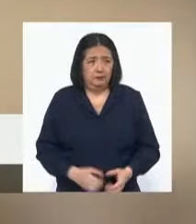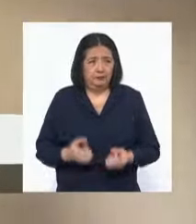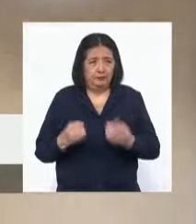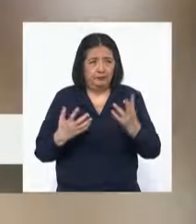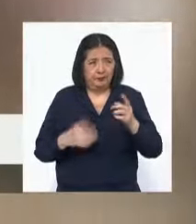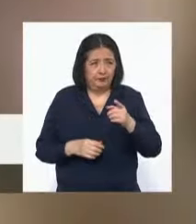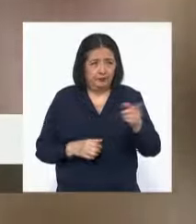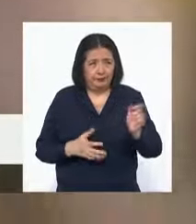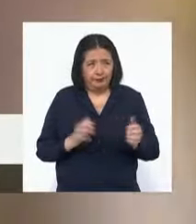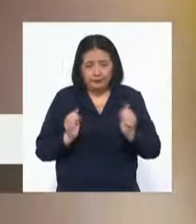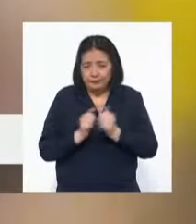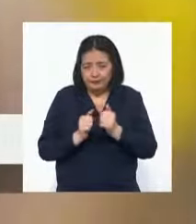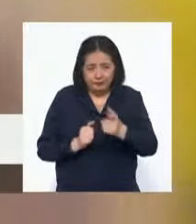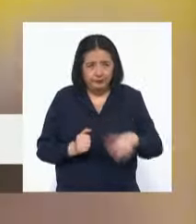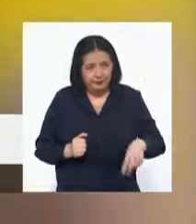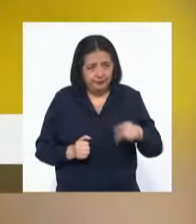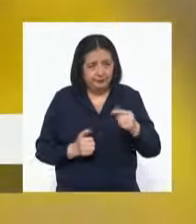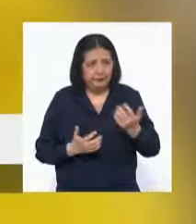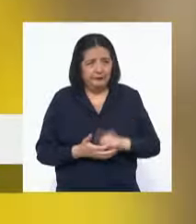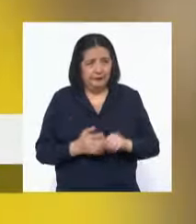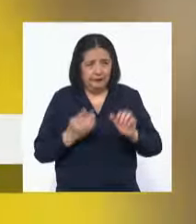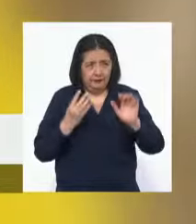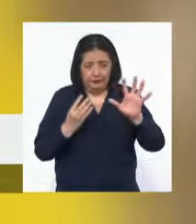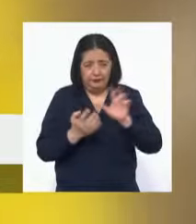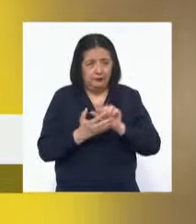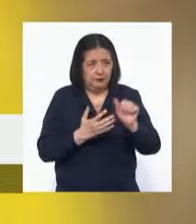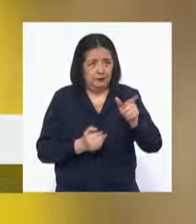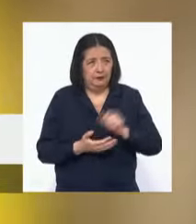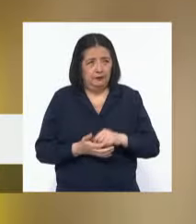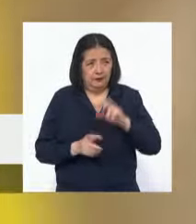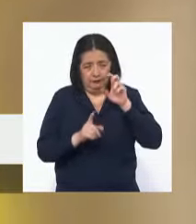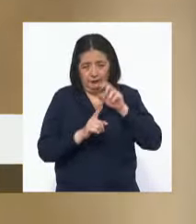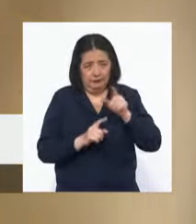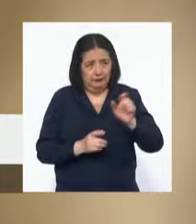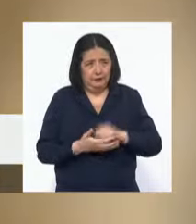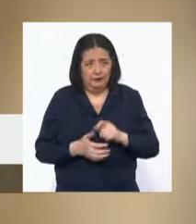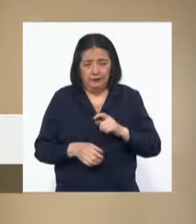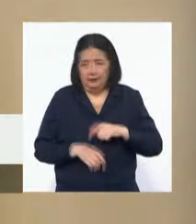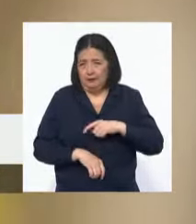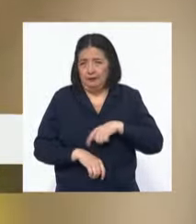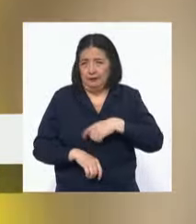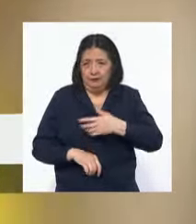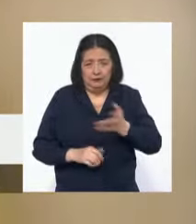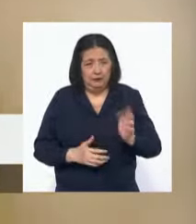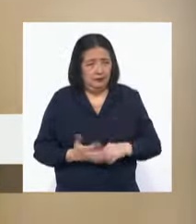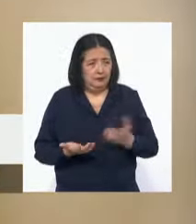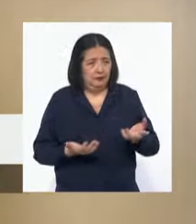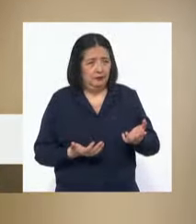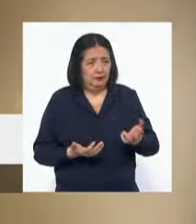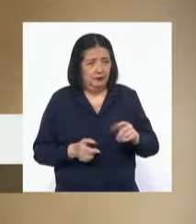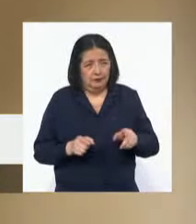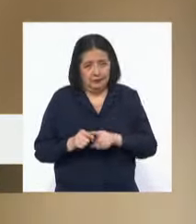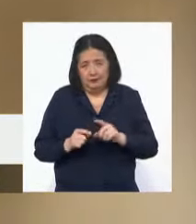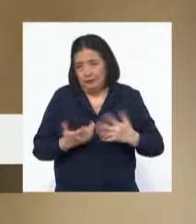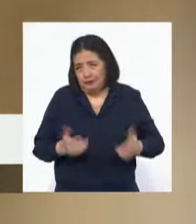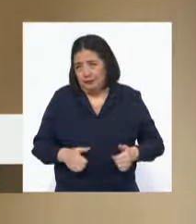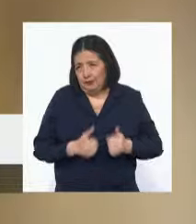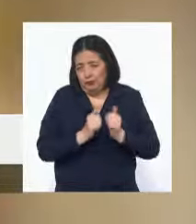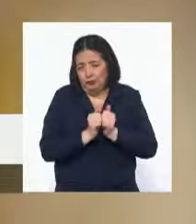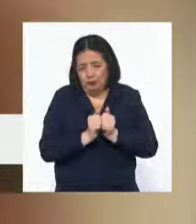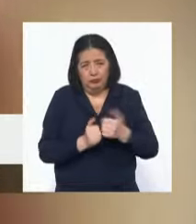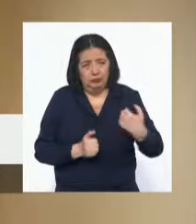ustedes tenían a Mariano? Lo tenemos 9 meses, pero como ustedes sabrán, el tiempo pasa rápido y Mariano es como si hubiera estado toda una vida